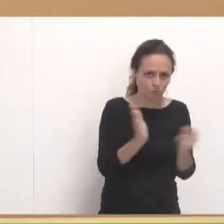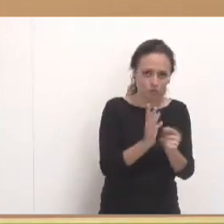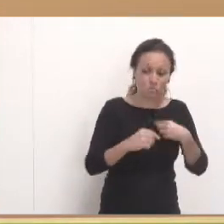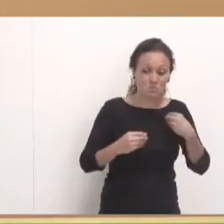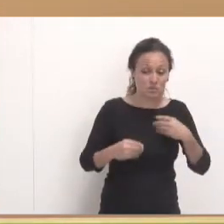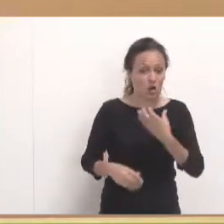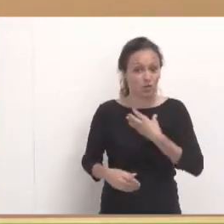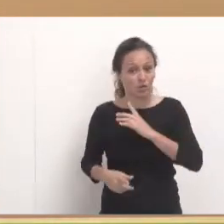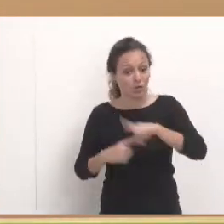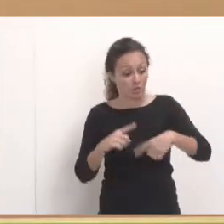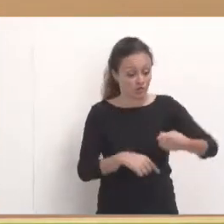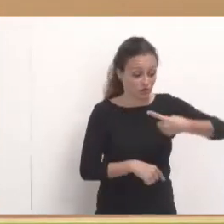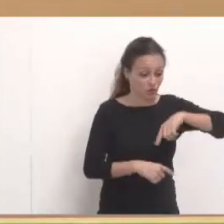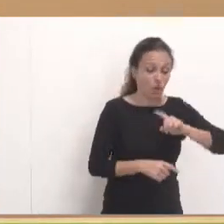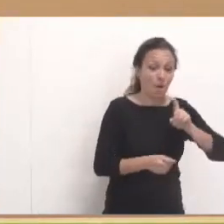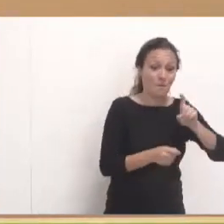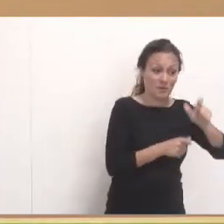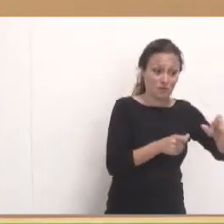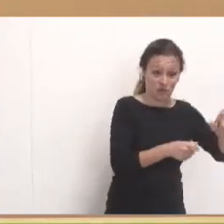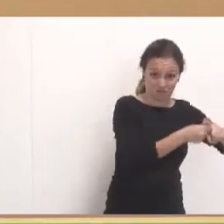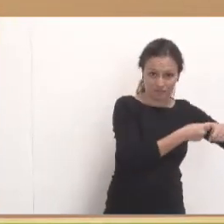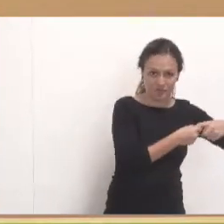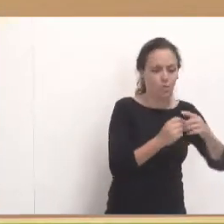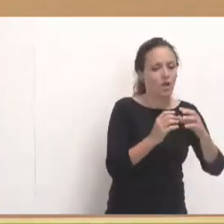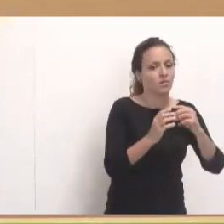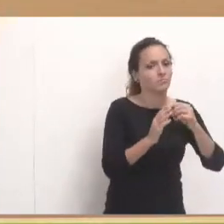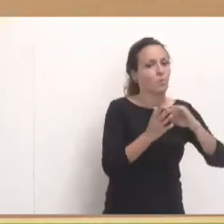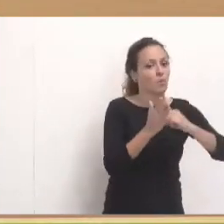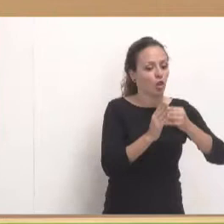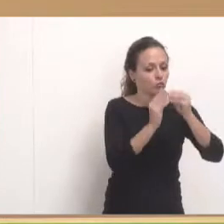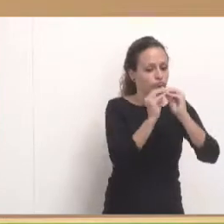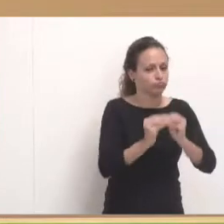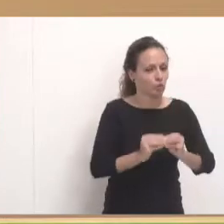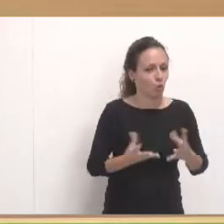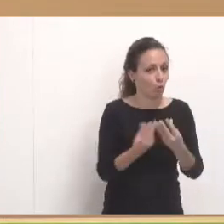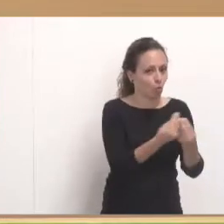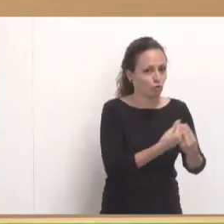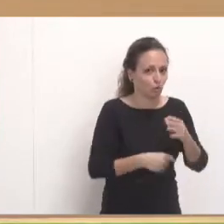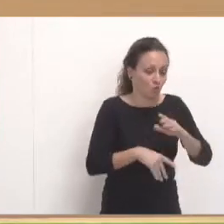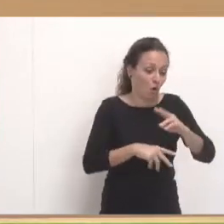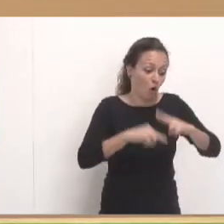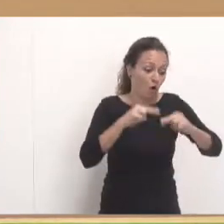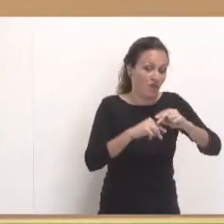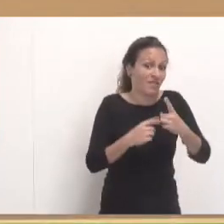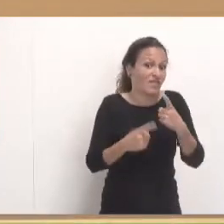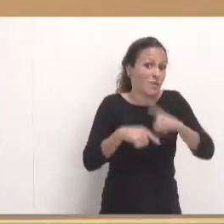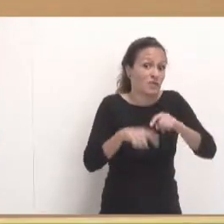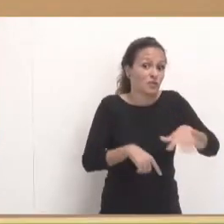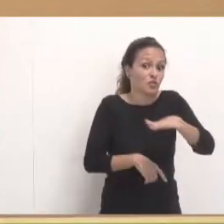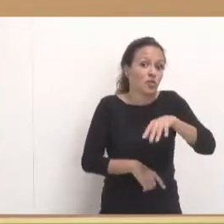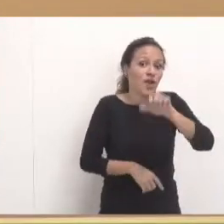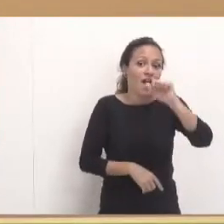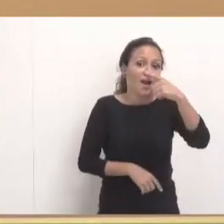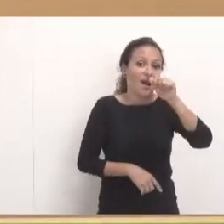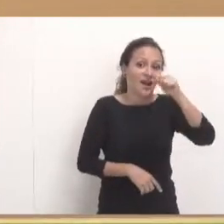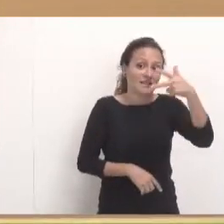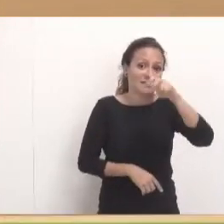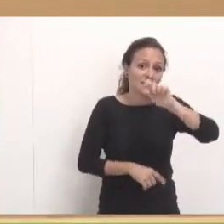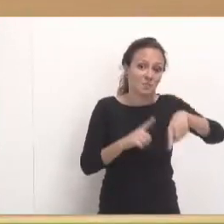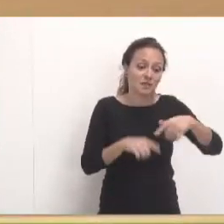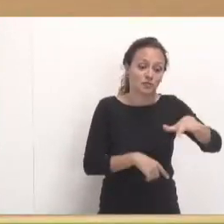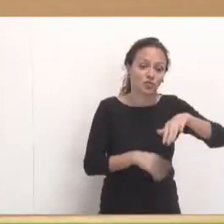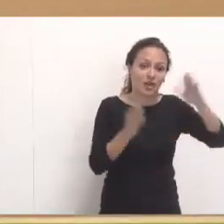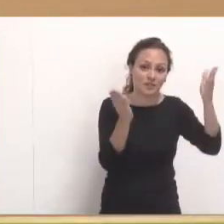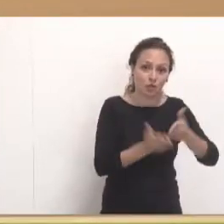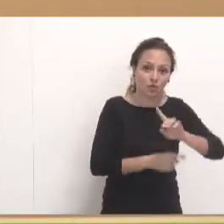con el Ayuntamiento y de manera participativa con los vecinos, a redactar los proyectos que contemplen las obras necesarias según necesidades de los habitantes de la zona de Agache, en los núcleos del